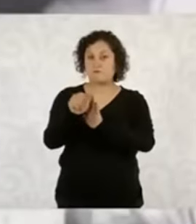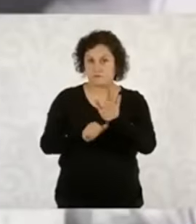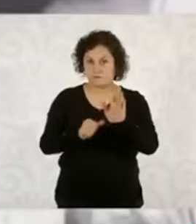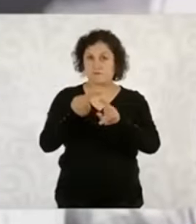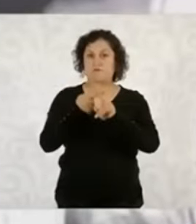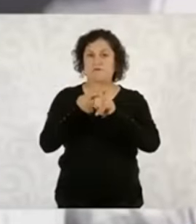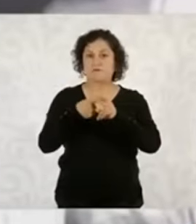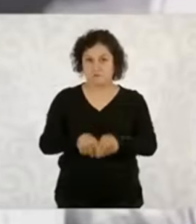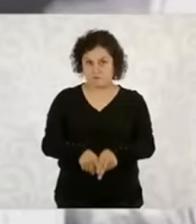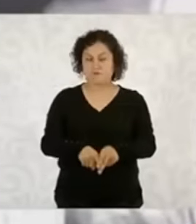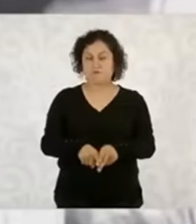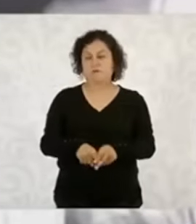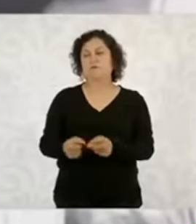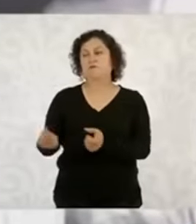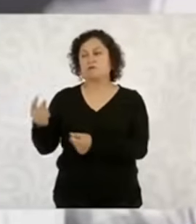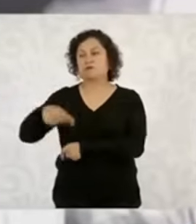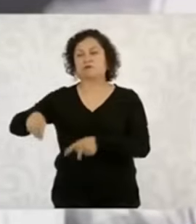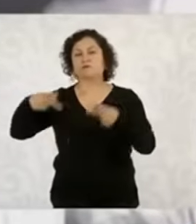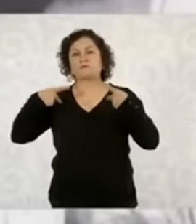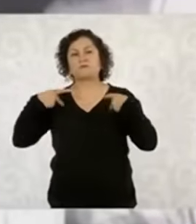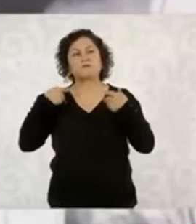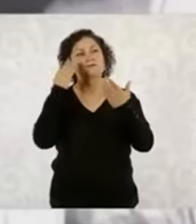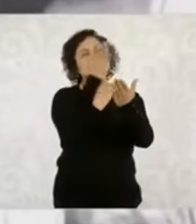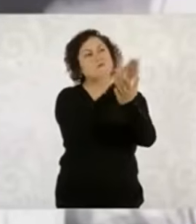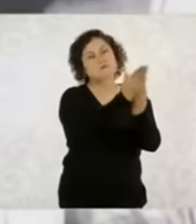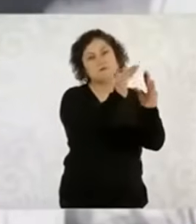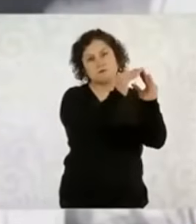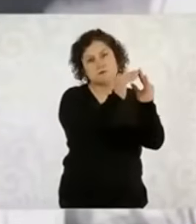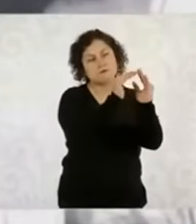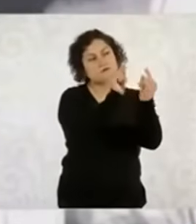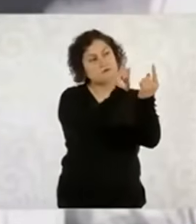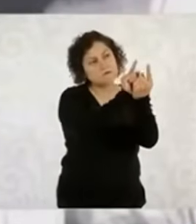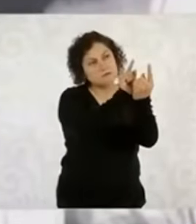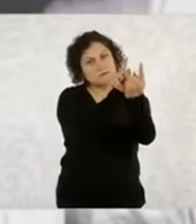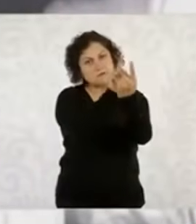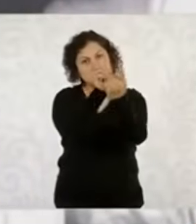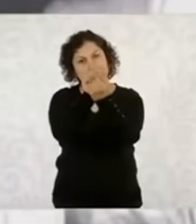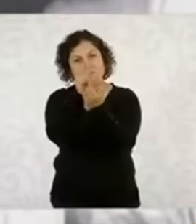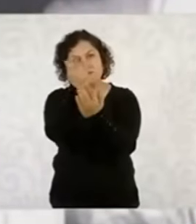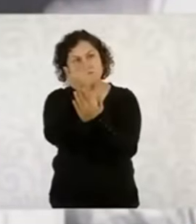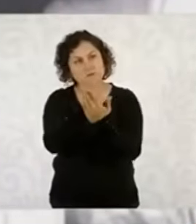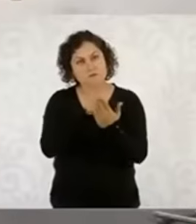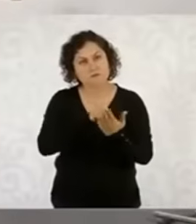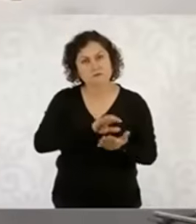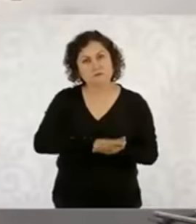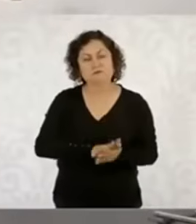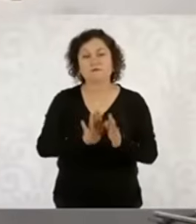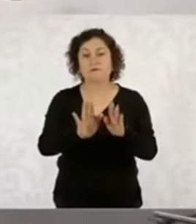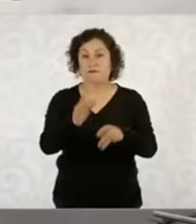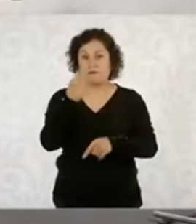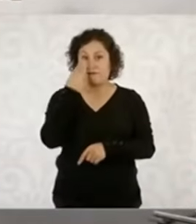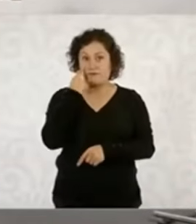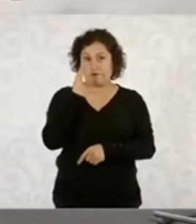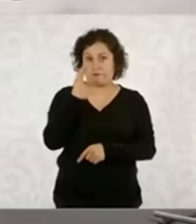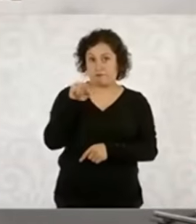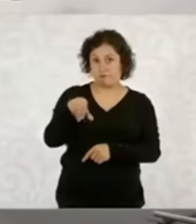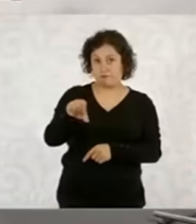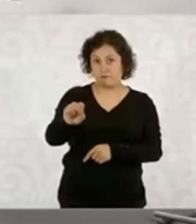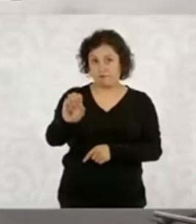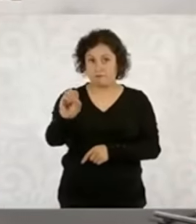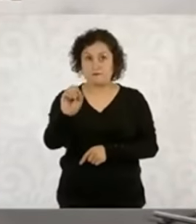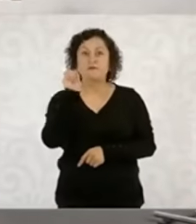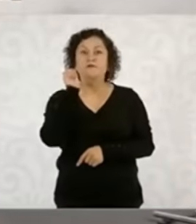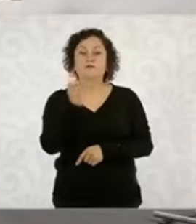los censos y los trabajos. Para el ingreso al programa, las solicitudes de la ciudadanía se harán en